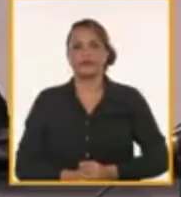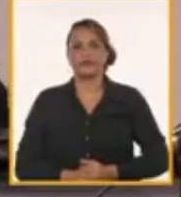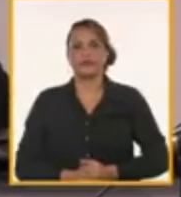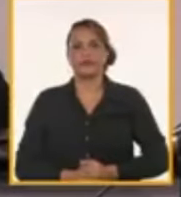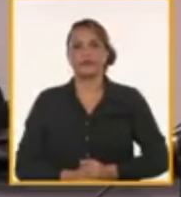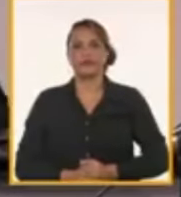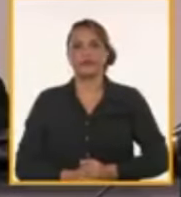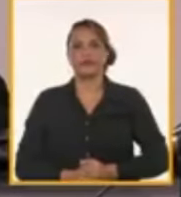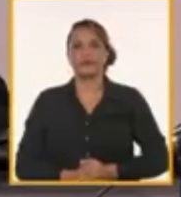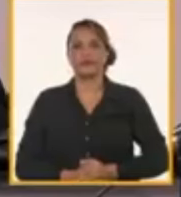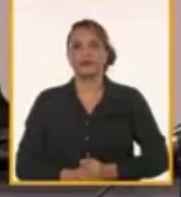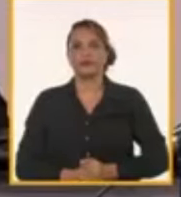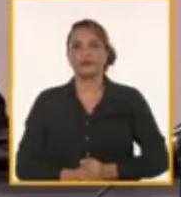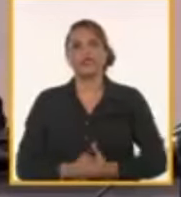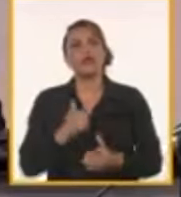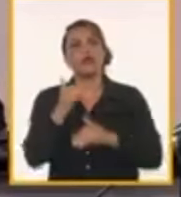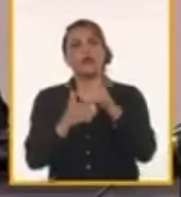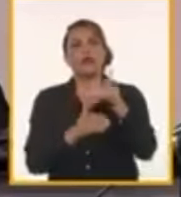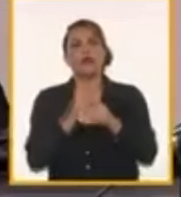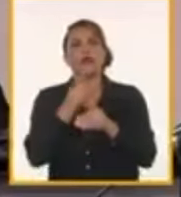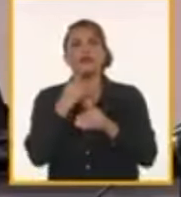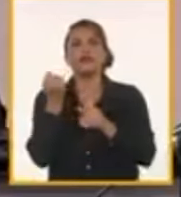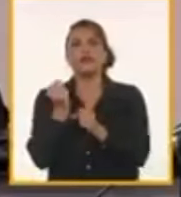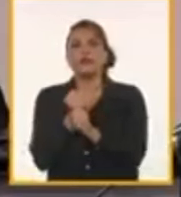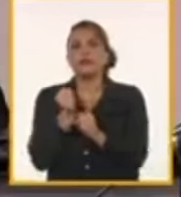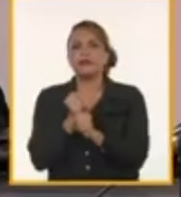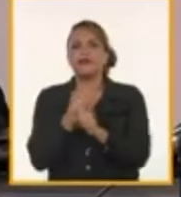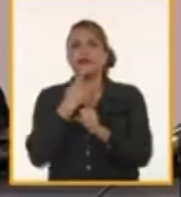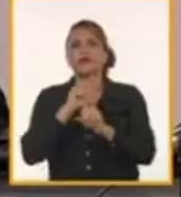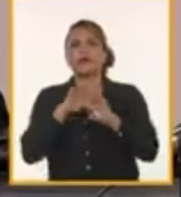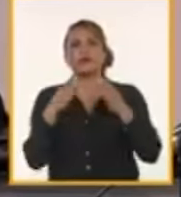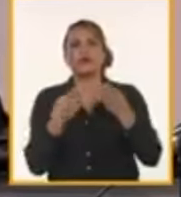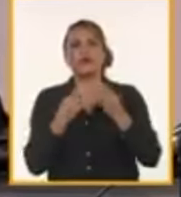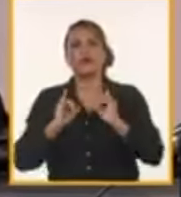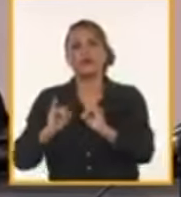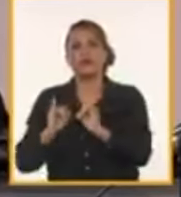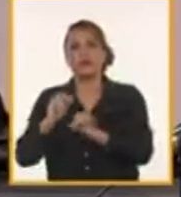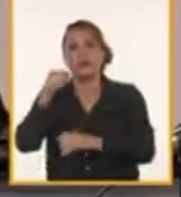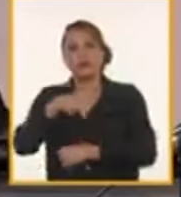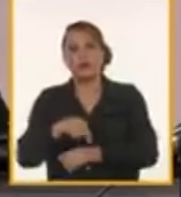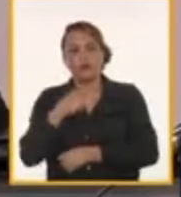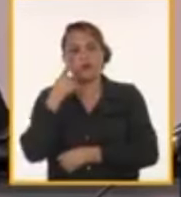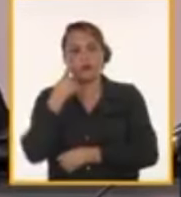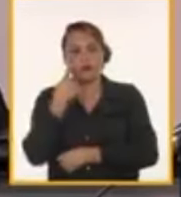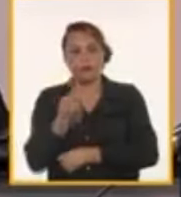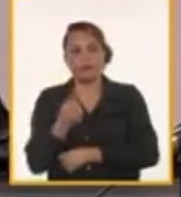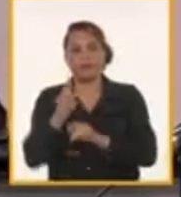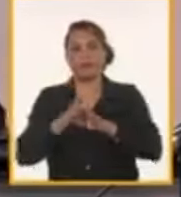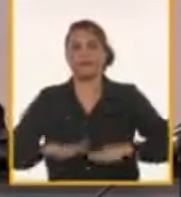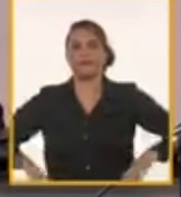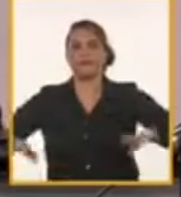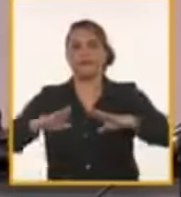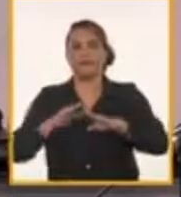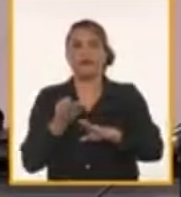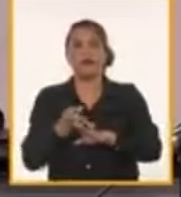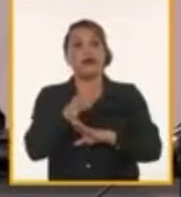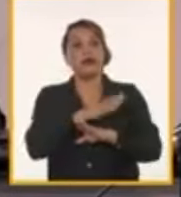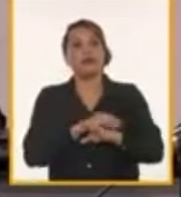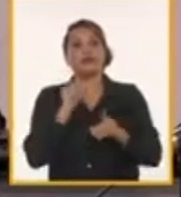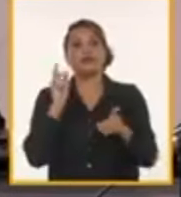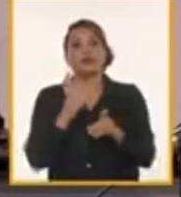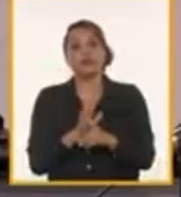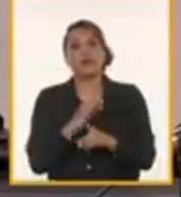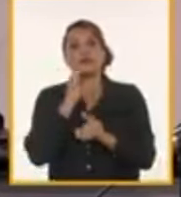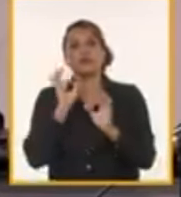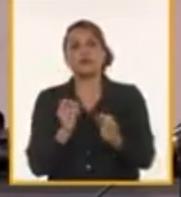bueno se adelantos de algunos de los trabajos que ustedes podrán ver hoy en nuestra mesa redonda Pero antes de entrar en el tema de esta tarde Vamos como es